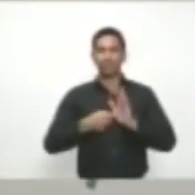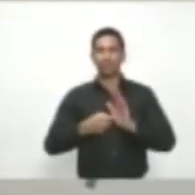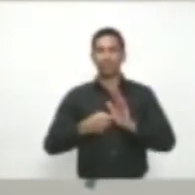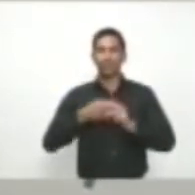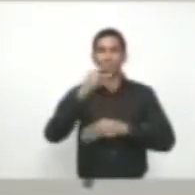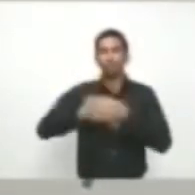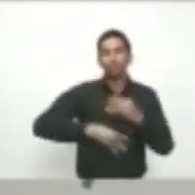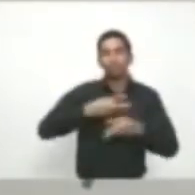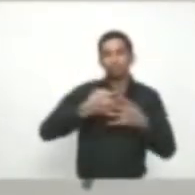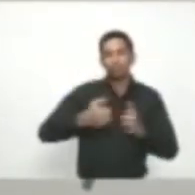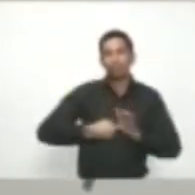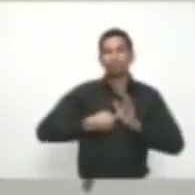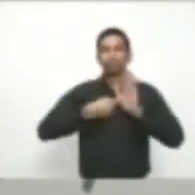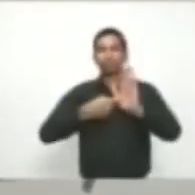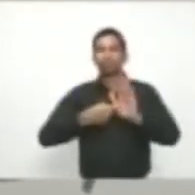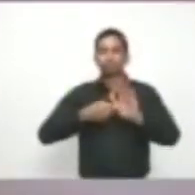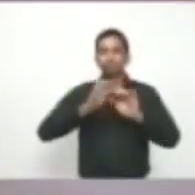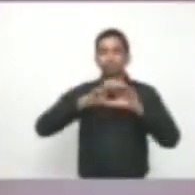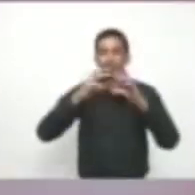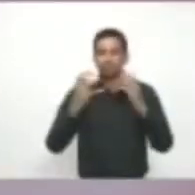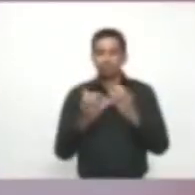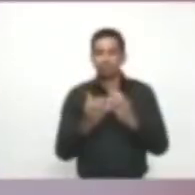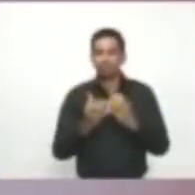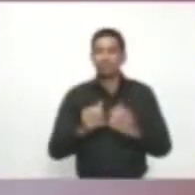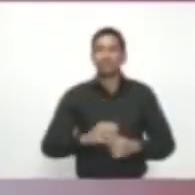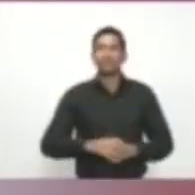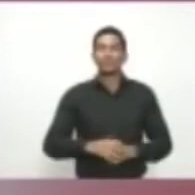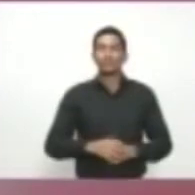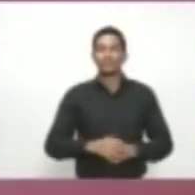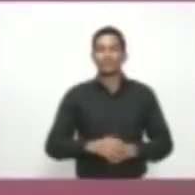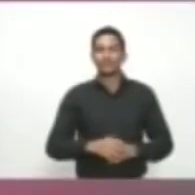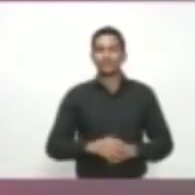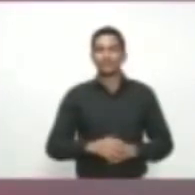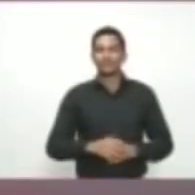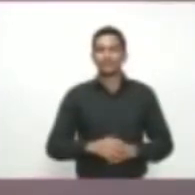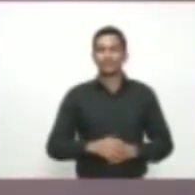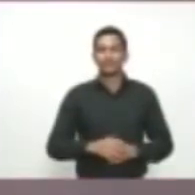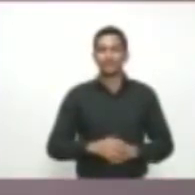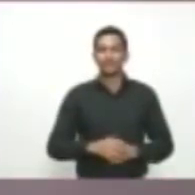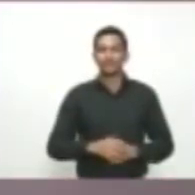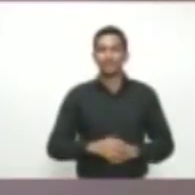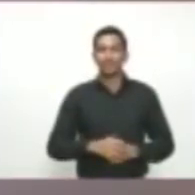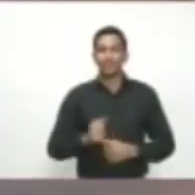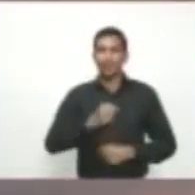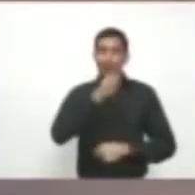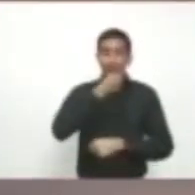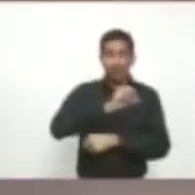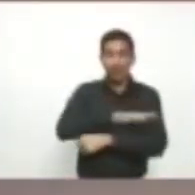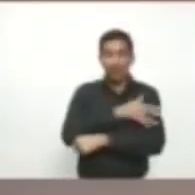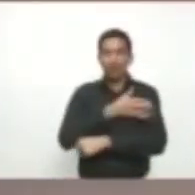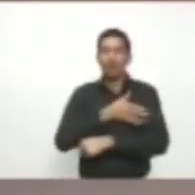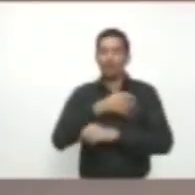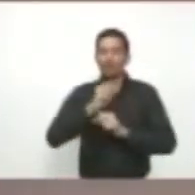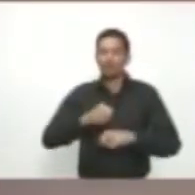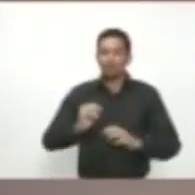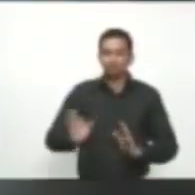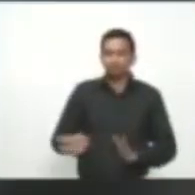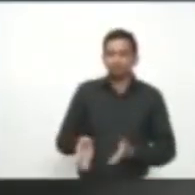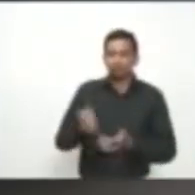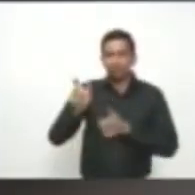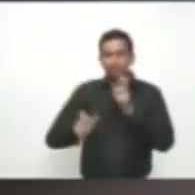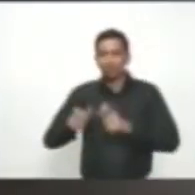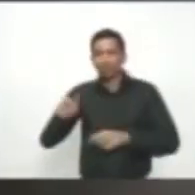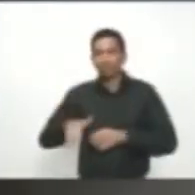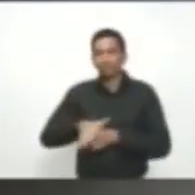algo muy personal que tiene que ver pues con mi don. El artista afirma que a través de la música se pueden curar y sanar corazones, razón por la cual